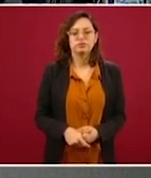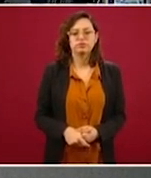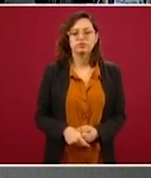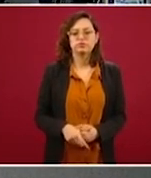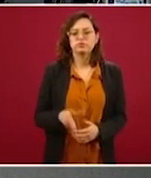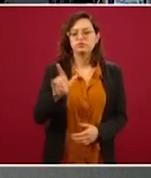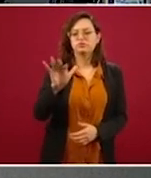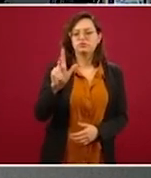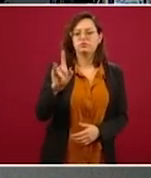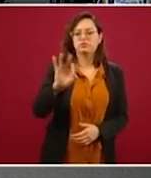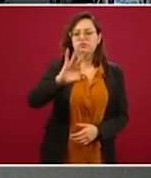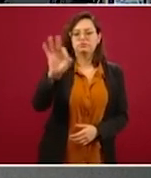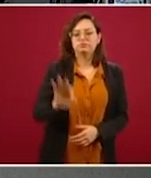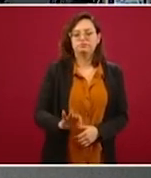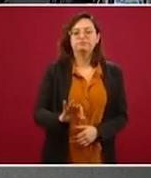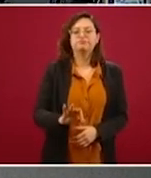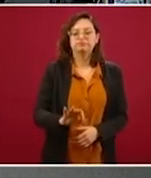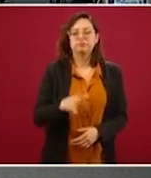cobra con tarjeta.